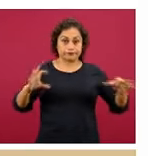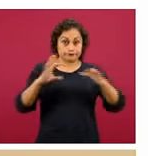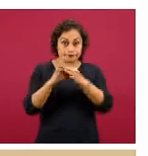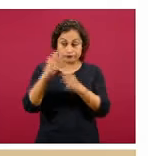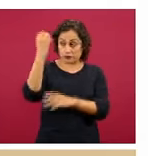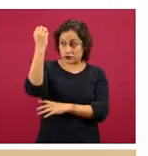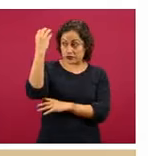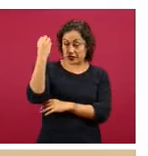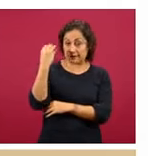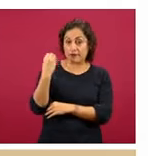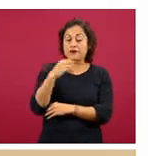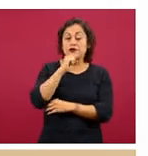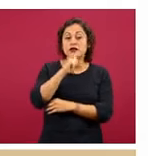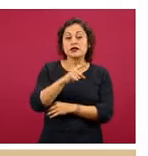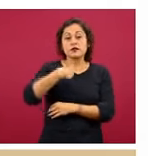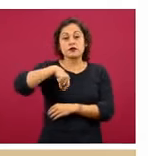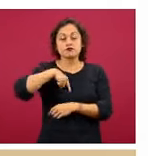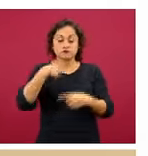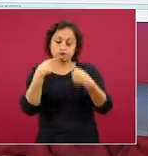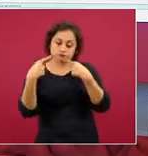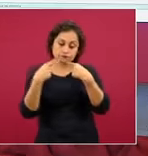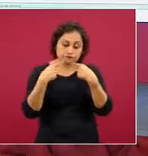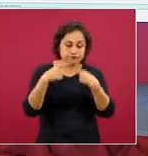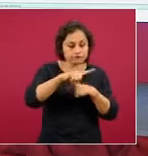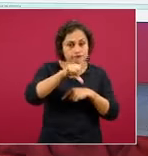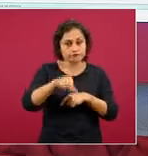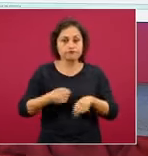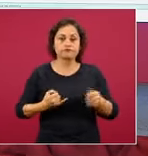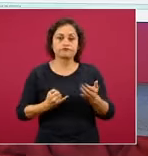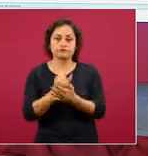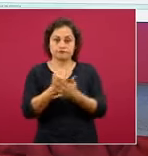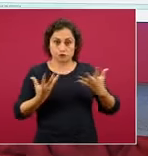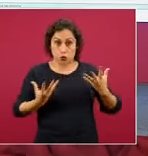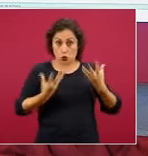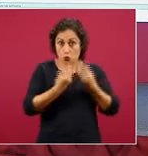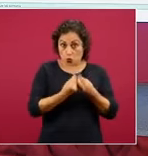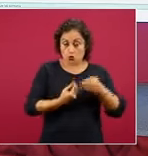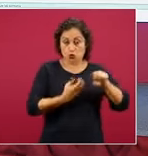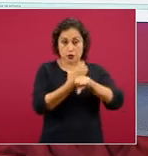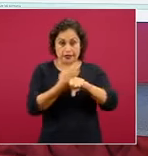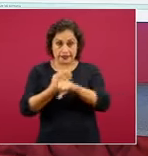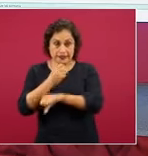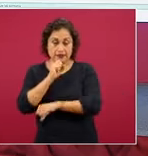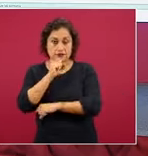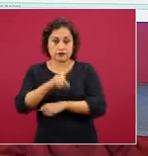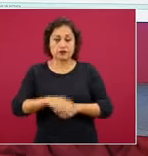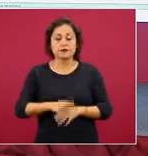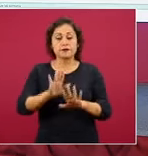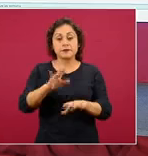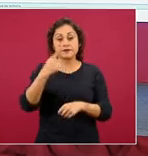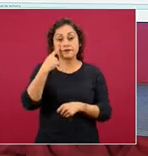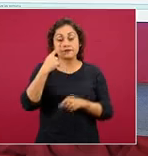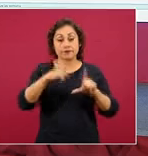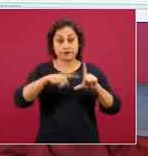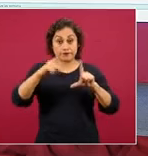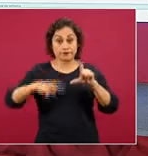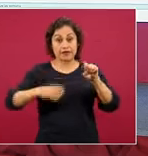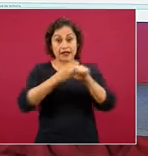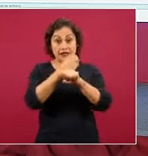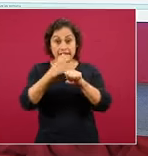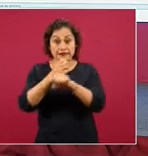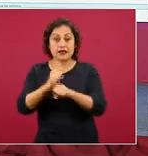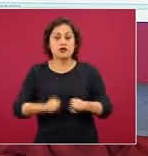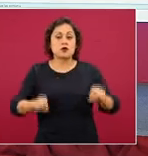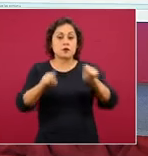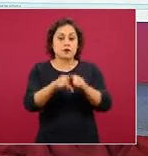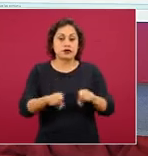otras decisiones de diálogo que tenemos con cada una de las entidades. Pero vamos a ver en estas curvas por estado el mismo patrón,